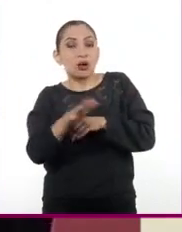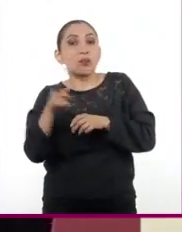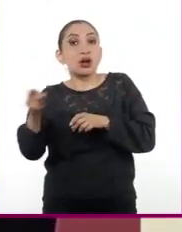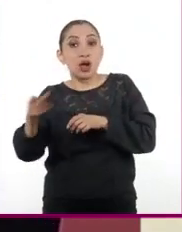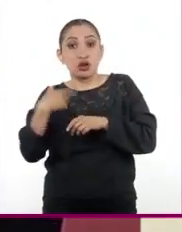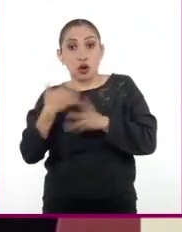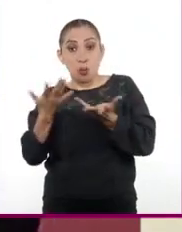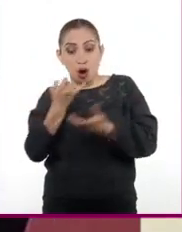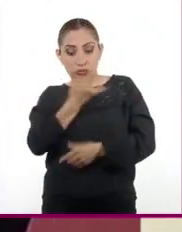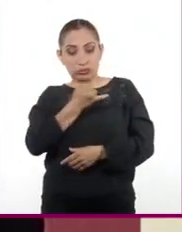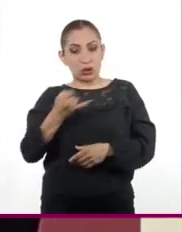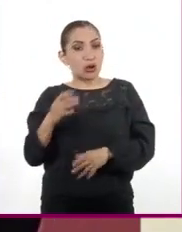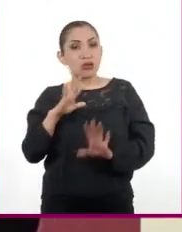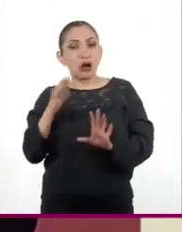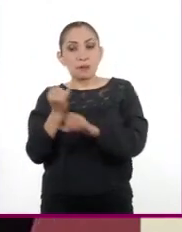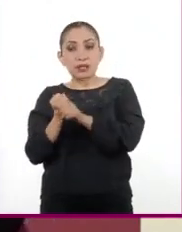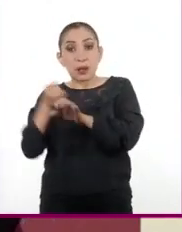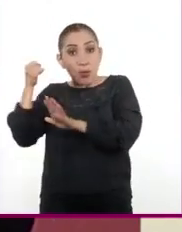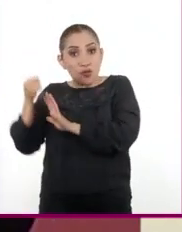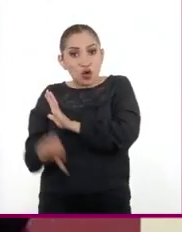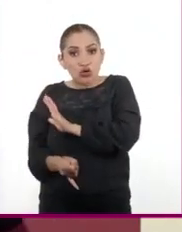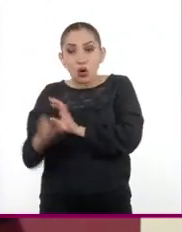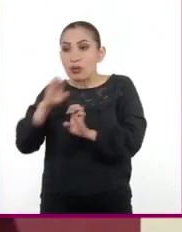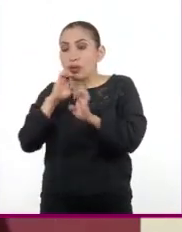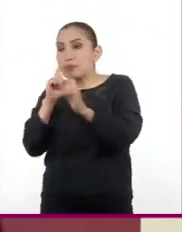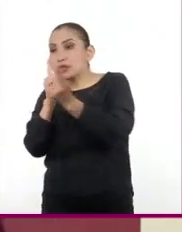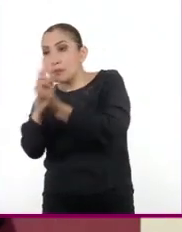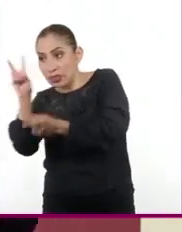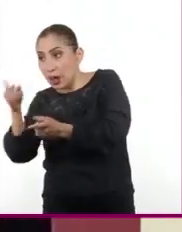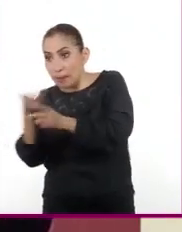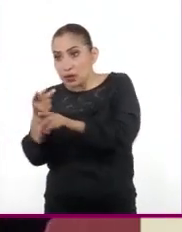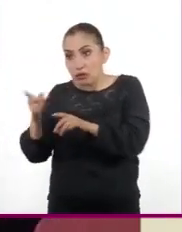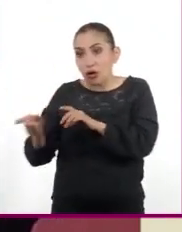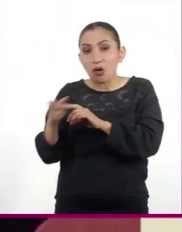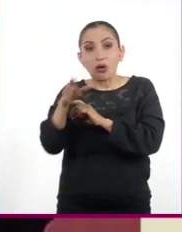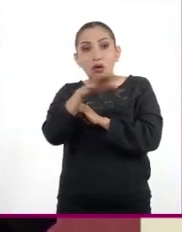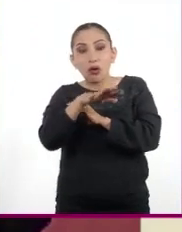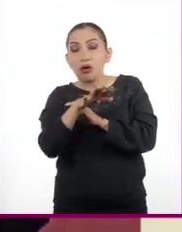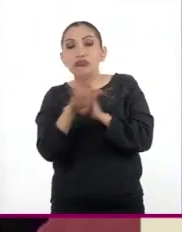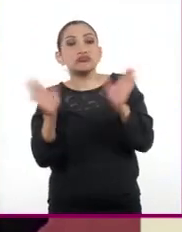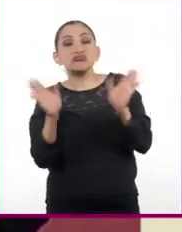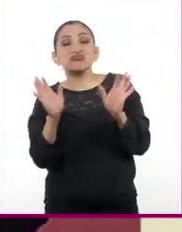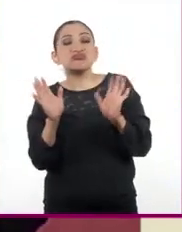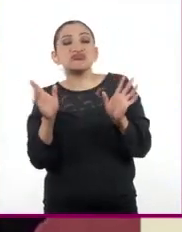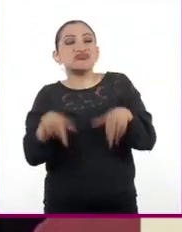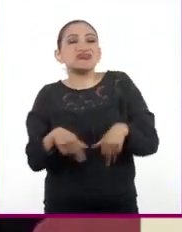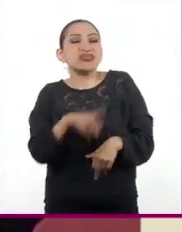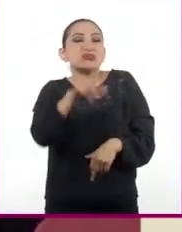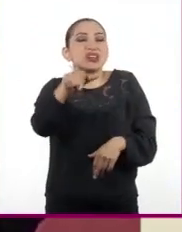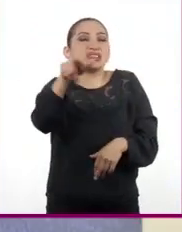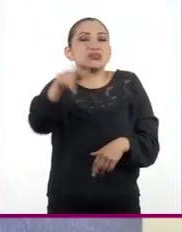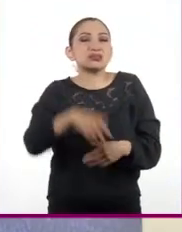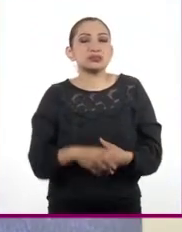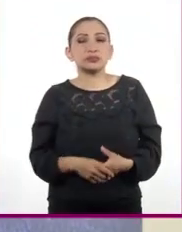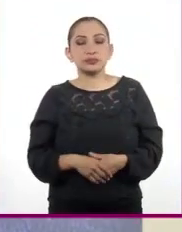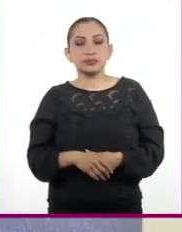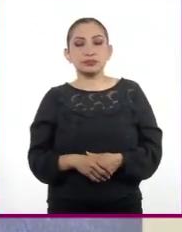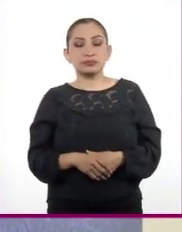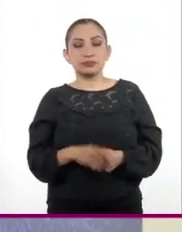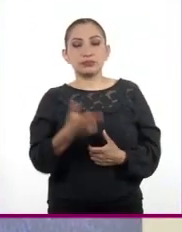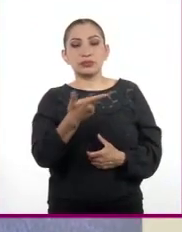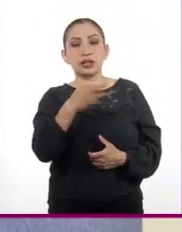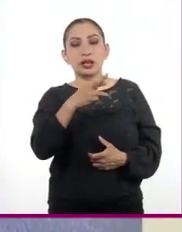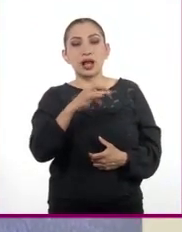no investigan y entrevistan a todos los actores sociales que están involucrados en la noticia, ¿no?